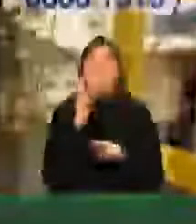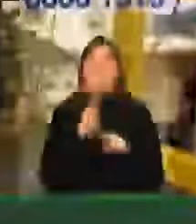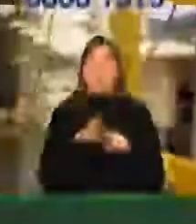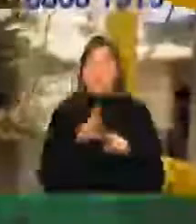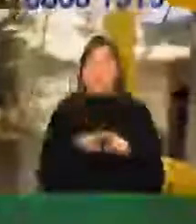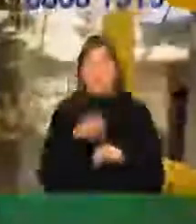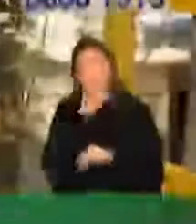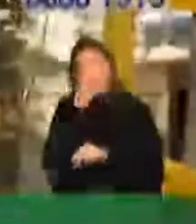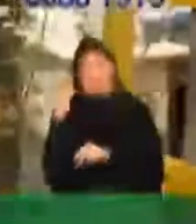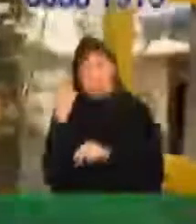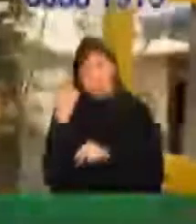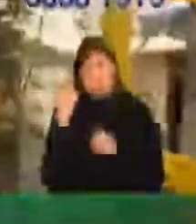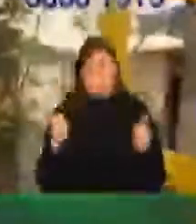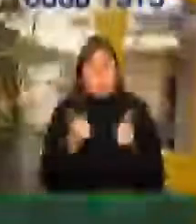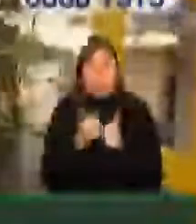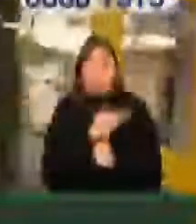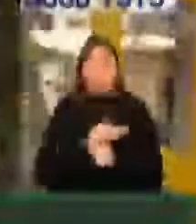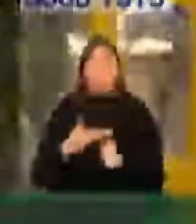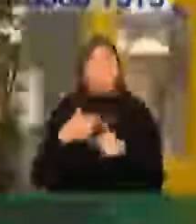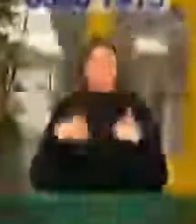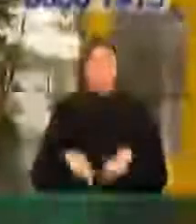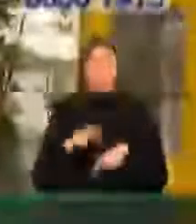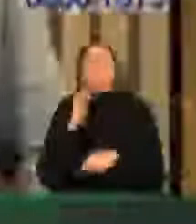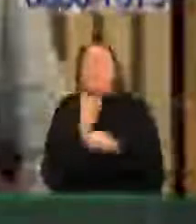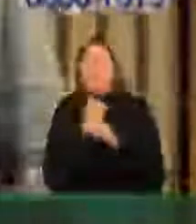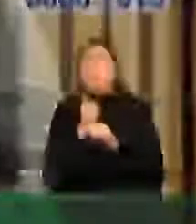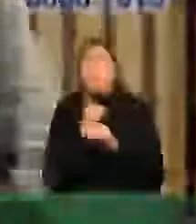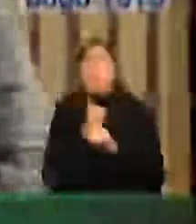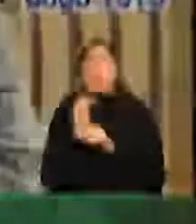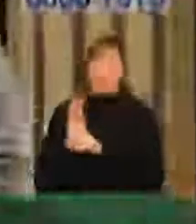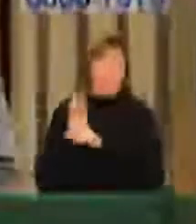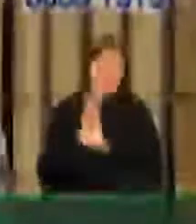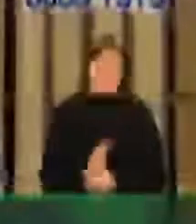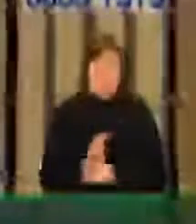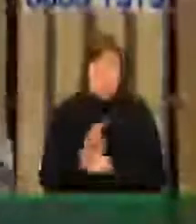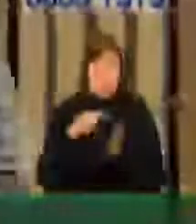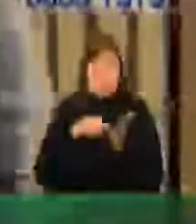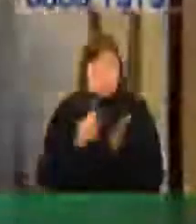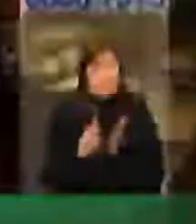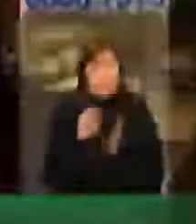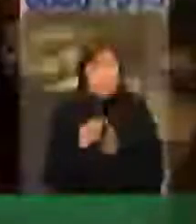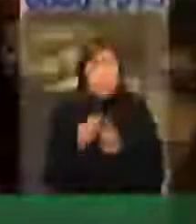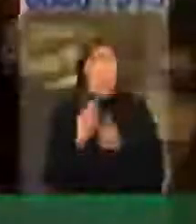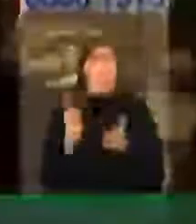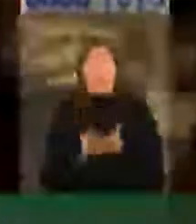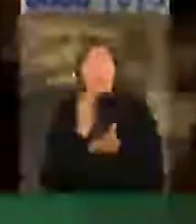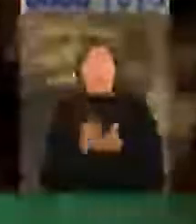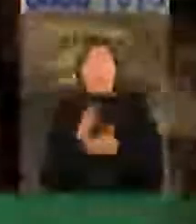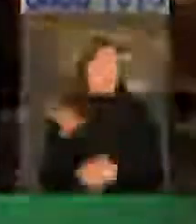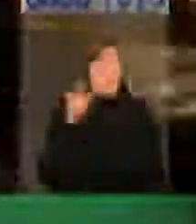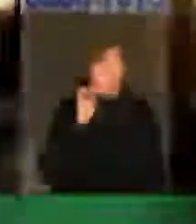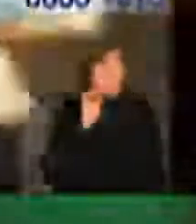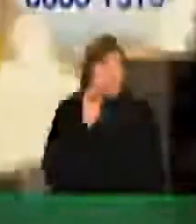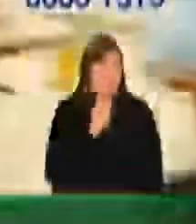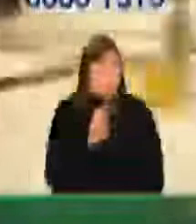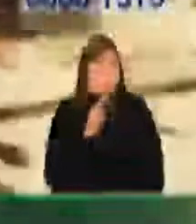presidente de la República, junto al ministro de Industria, visitaron el centro de producción audiovisual denominado Reducto, donde se brindan esos